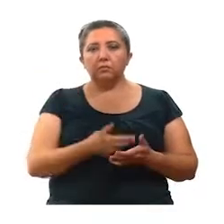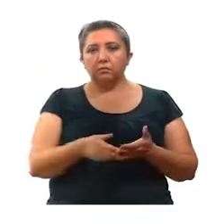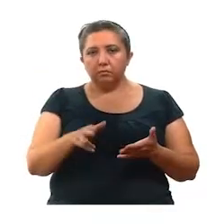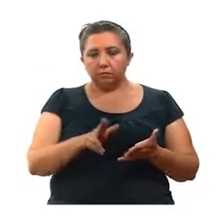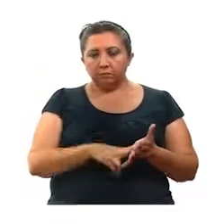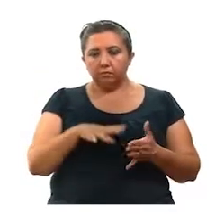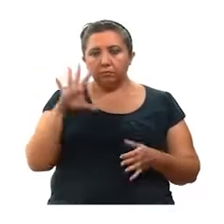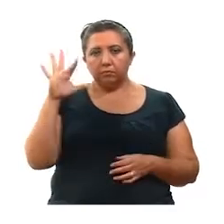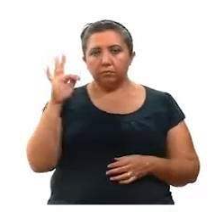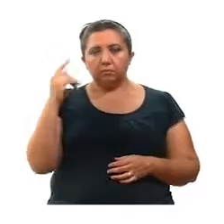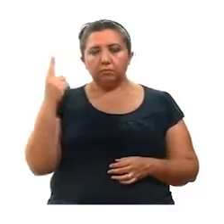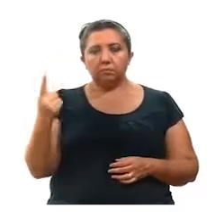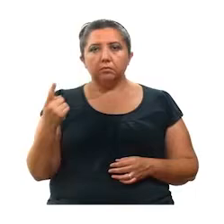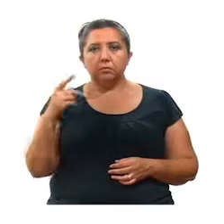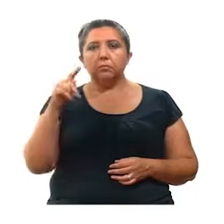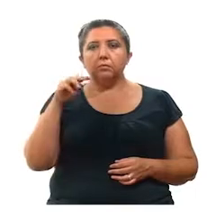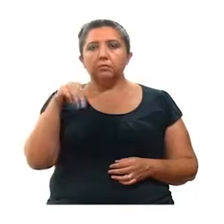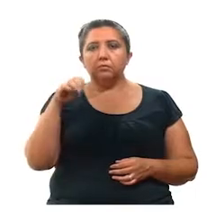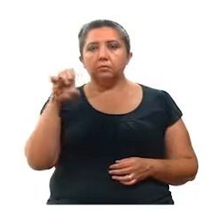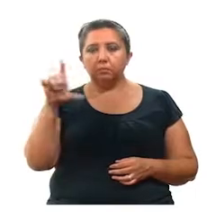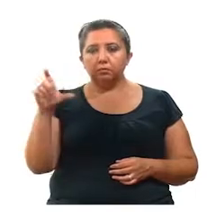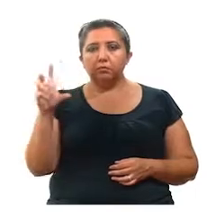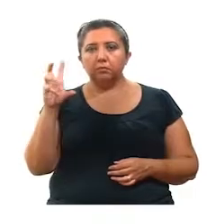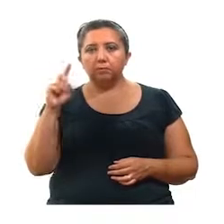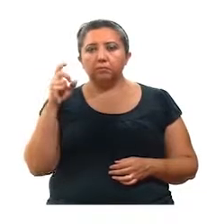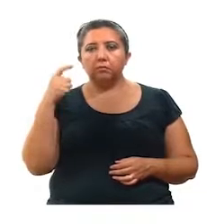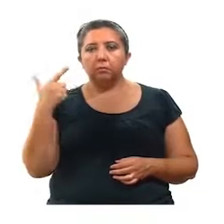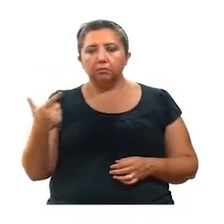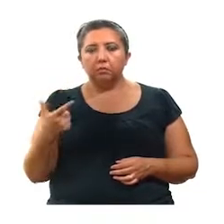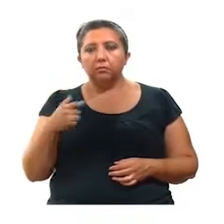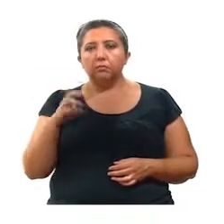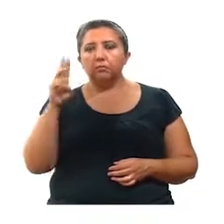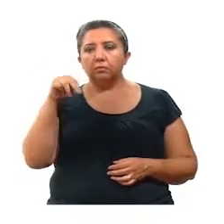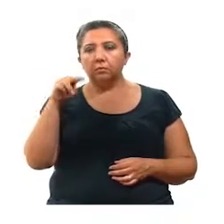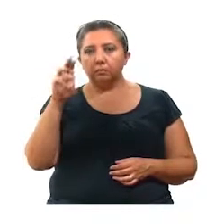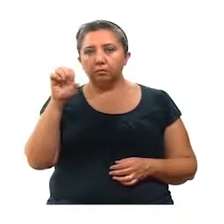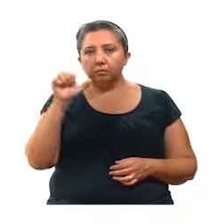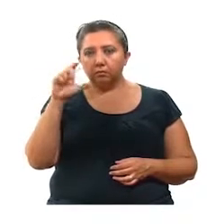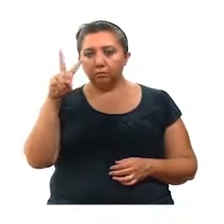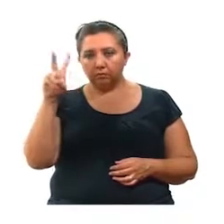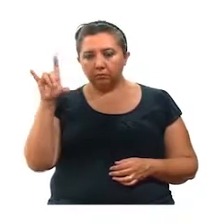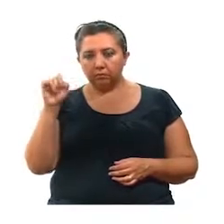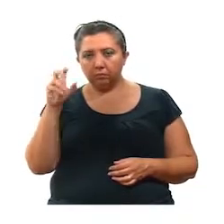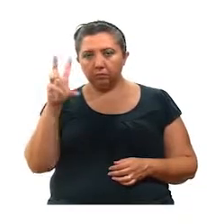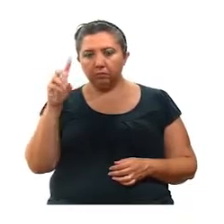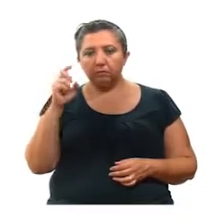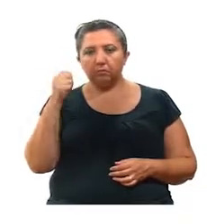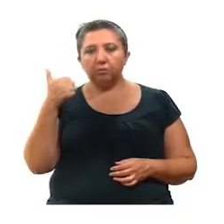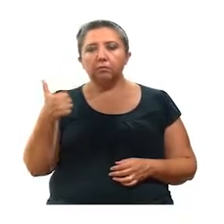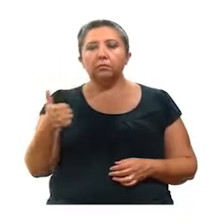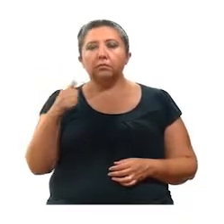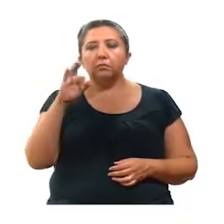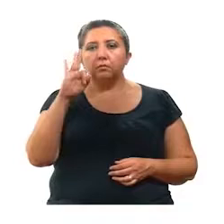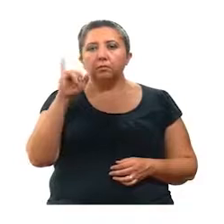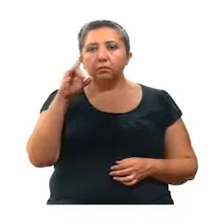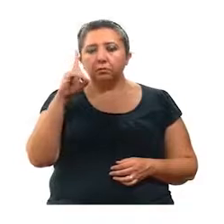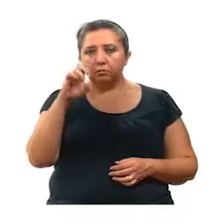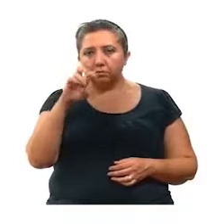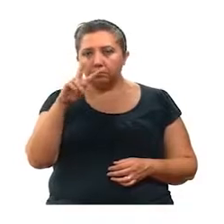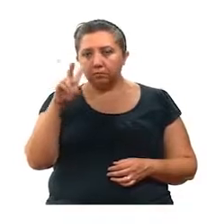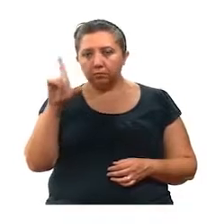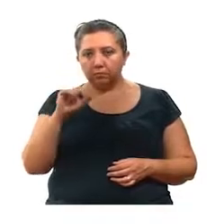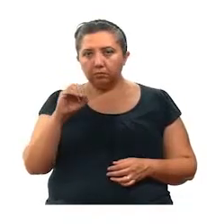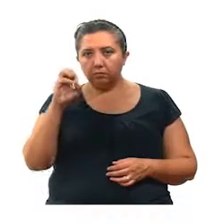Héroes, 41, Mulsay, 37, Manuel Ávila Camacho, 36, Fidel Velázquez